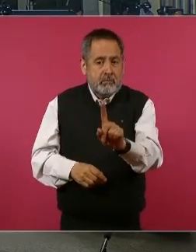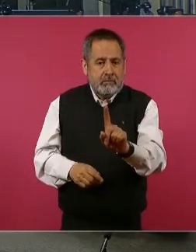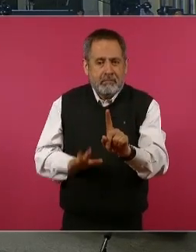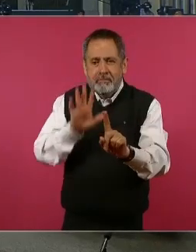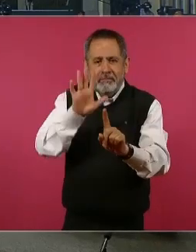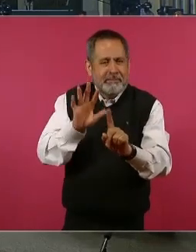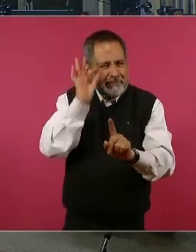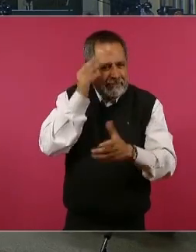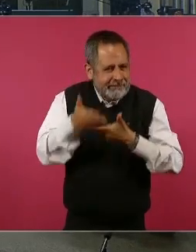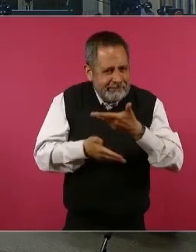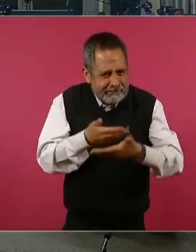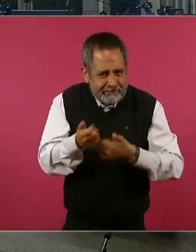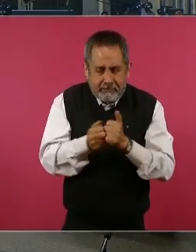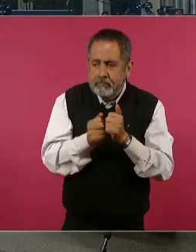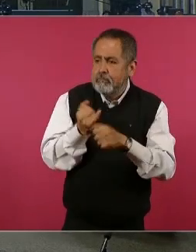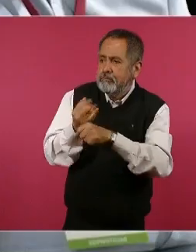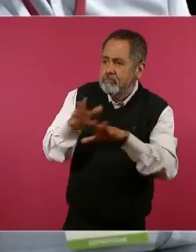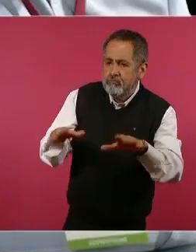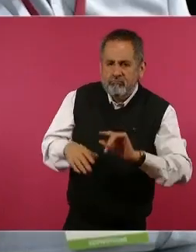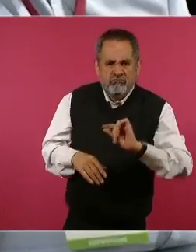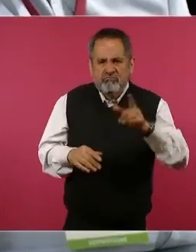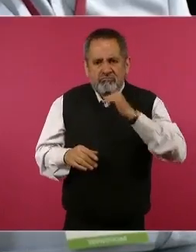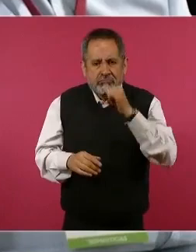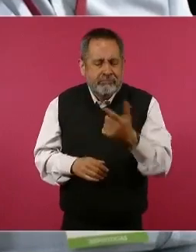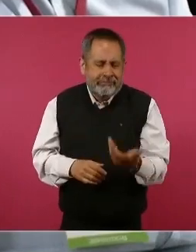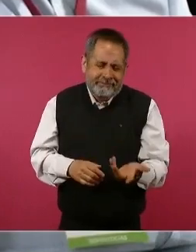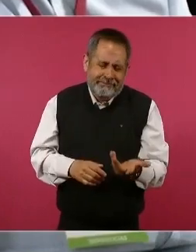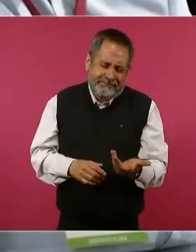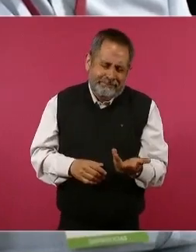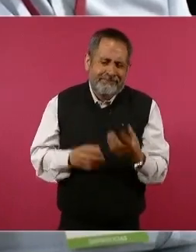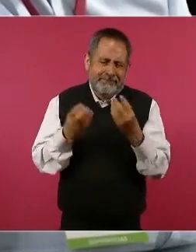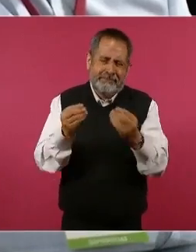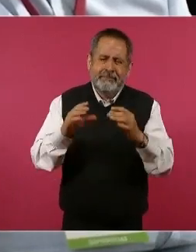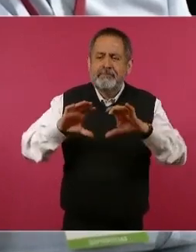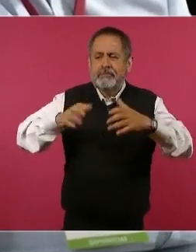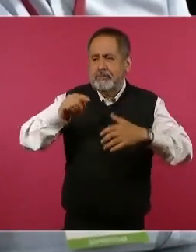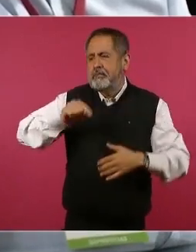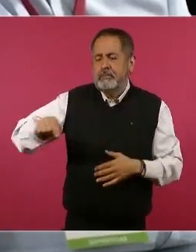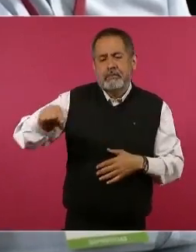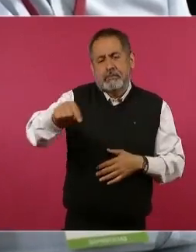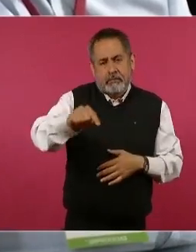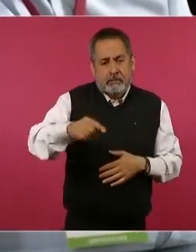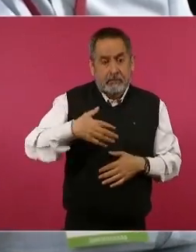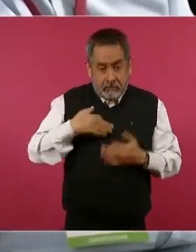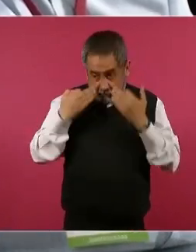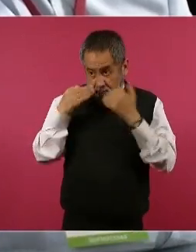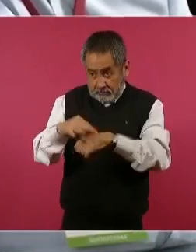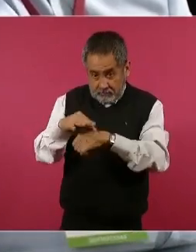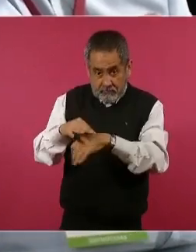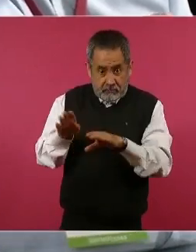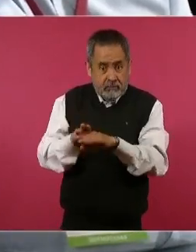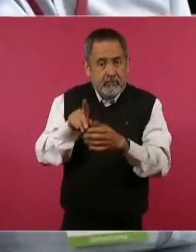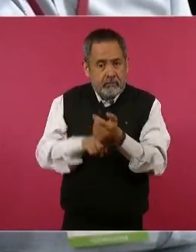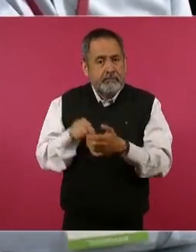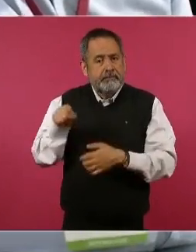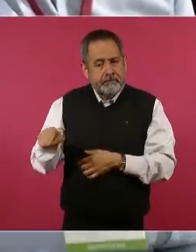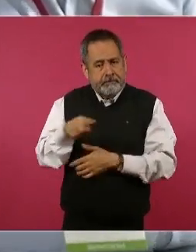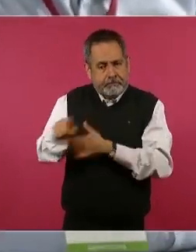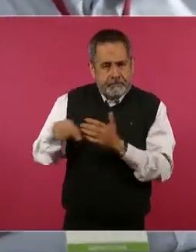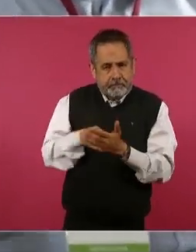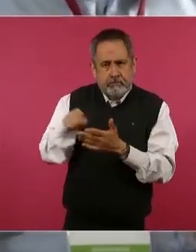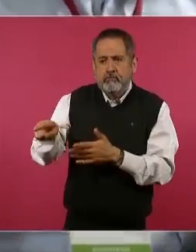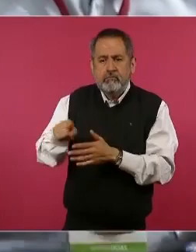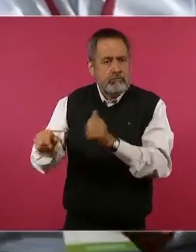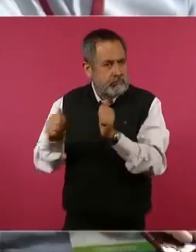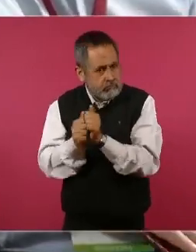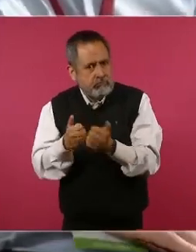servicio social, que fue a darles esa información. Hay muchas comunidades, señor presidente. Hoy pudimos constatar pues que este lugar está con